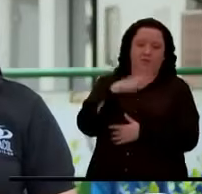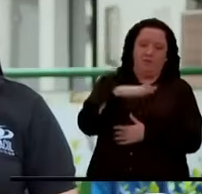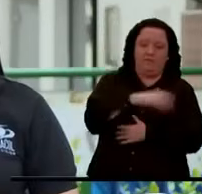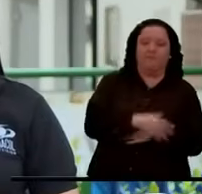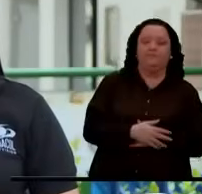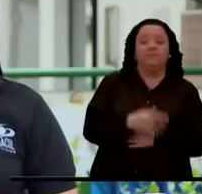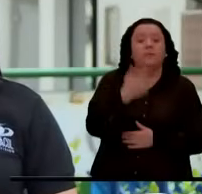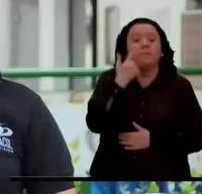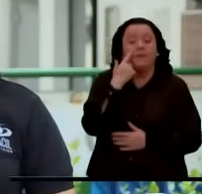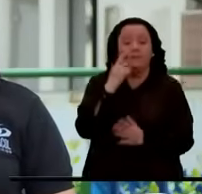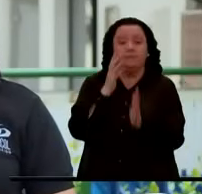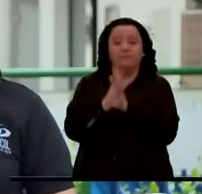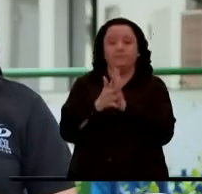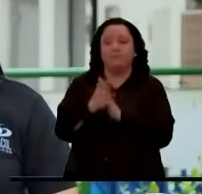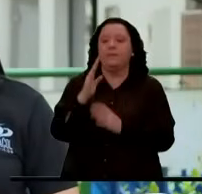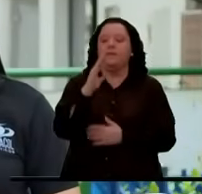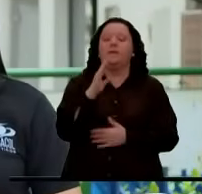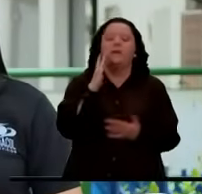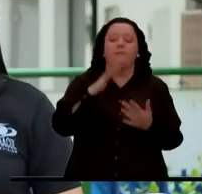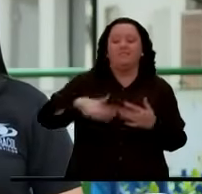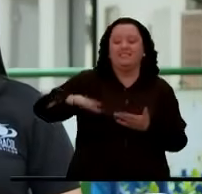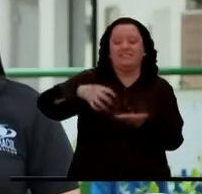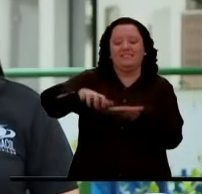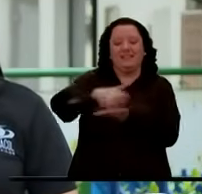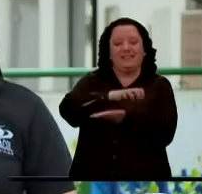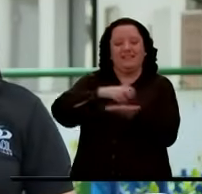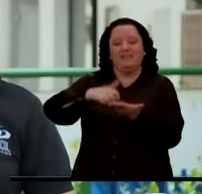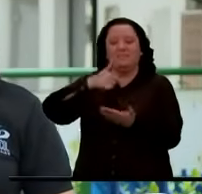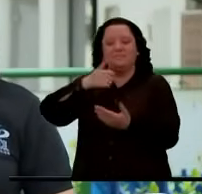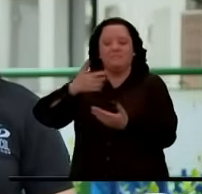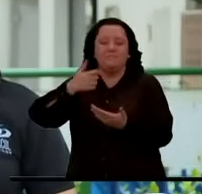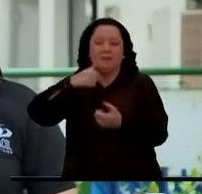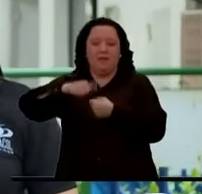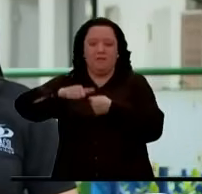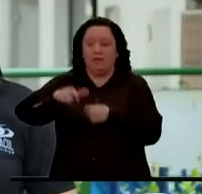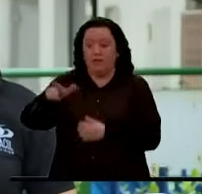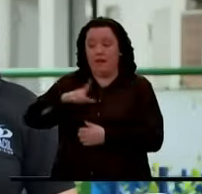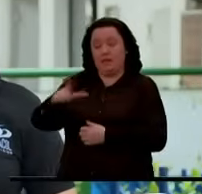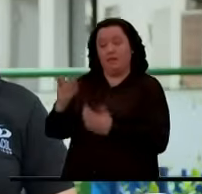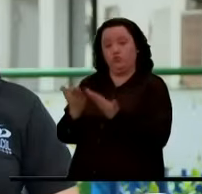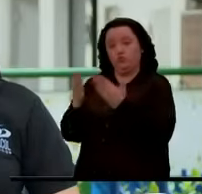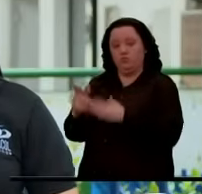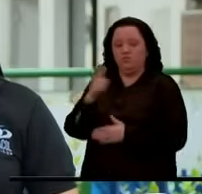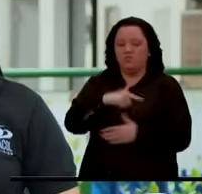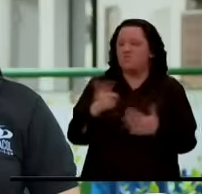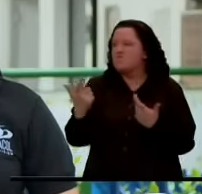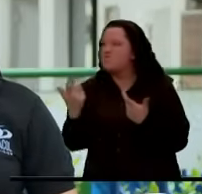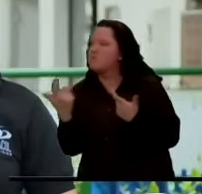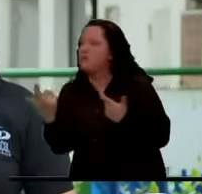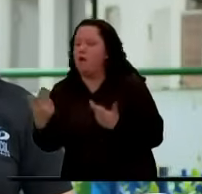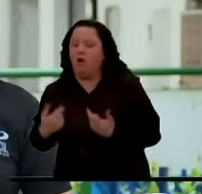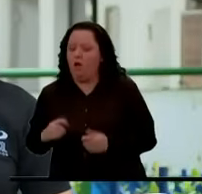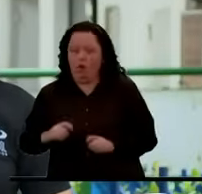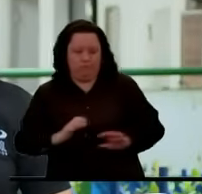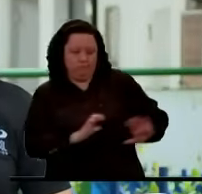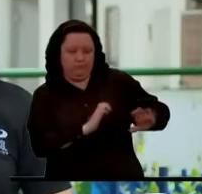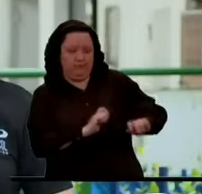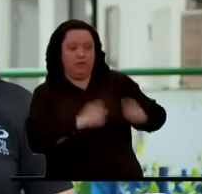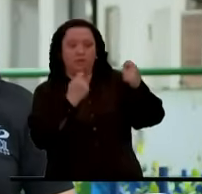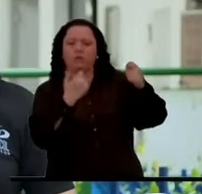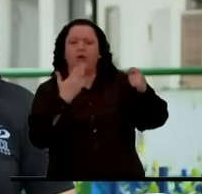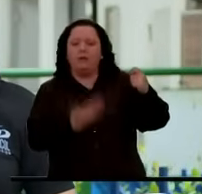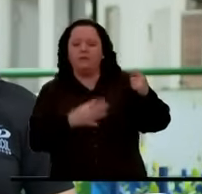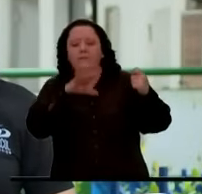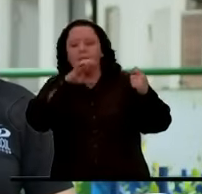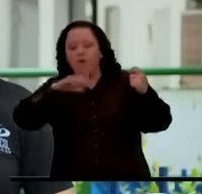Y escuchen esta historia. En Barranca Bermeja, Santander, un líder estudiantil se salvó de un ataque de sicarios. Su perro ayudó a evitar que el delincuente